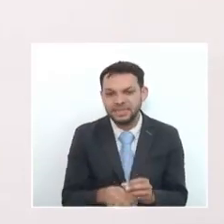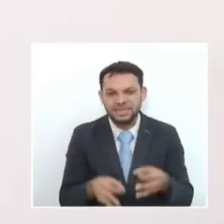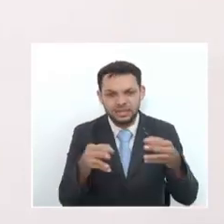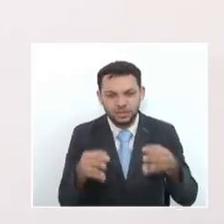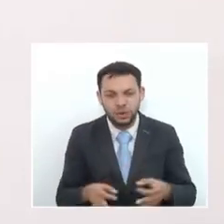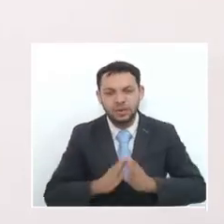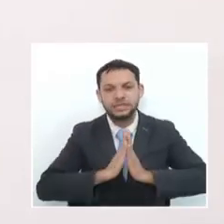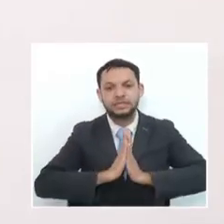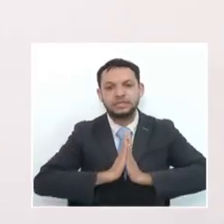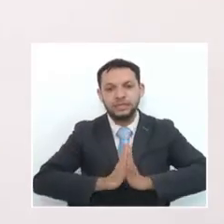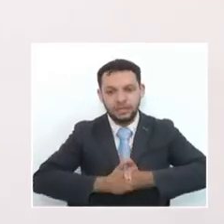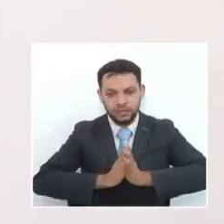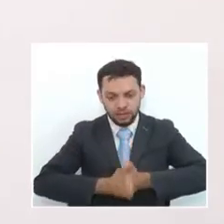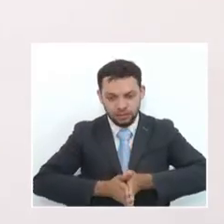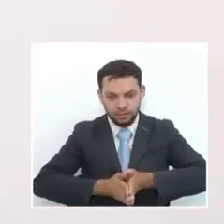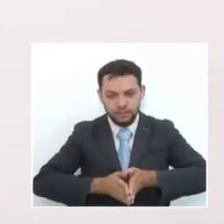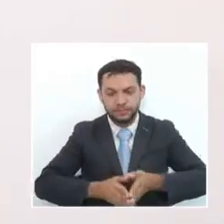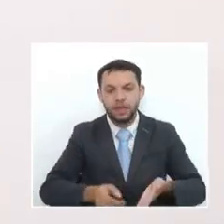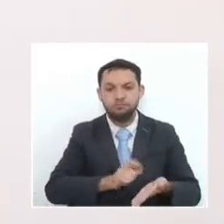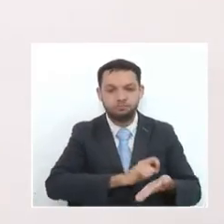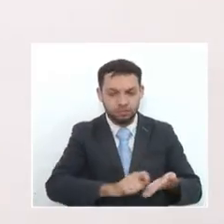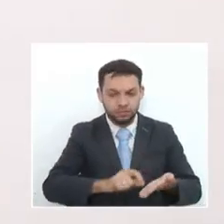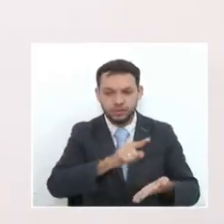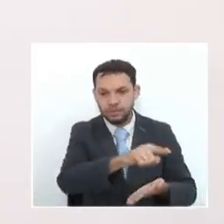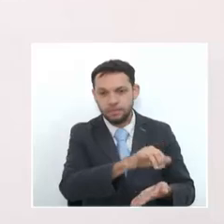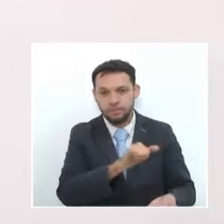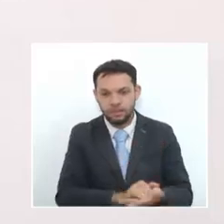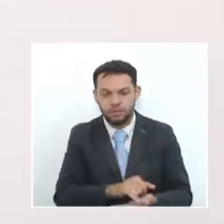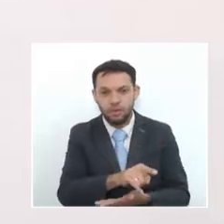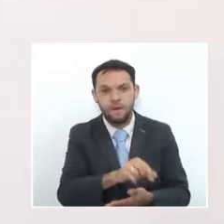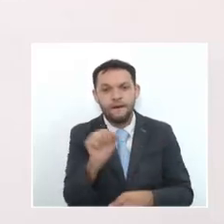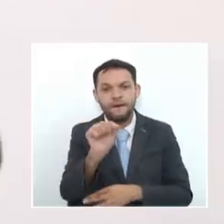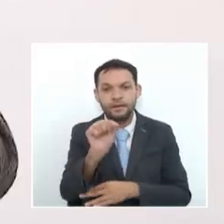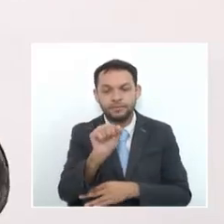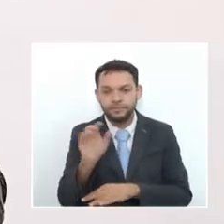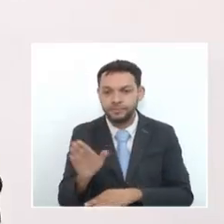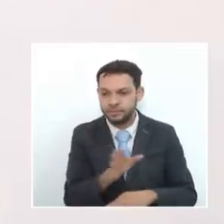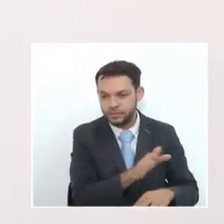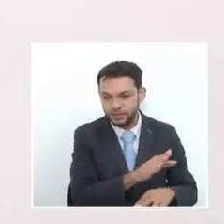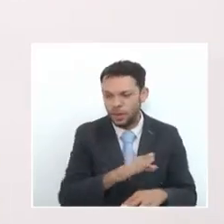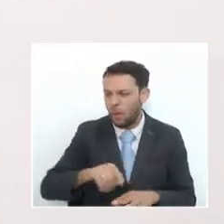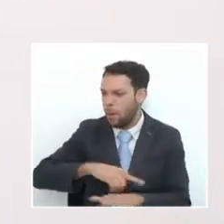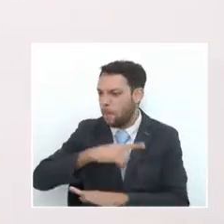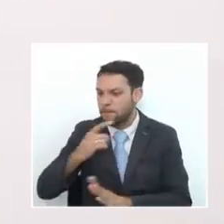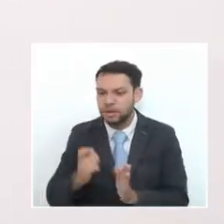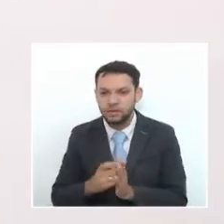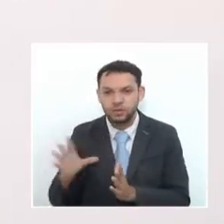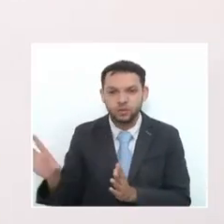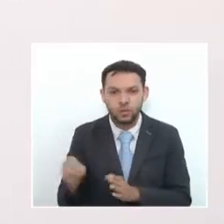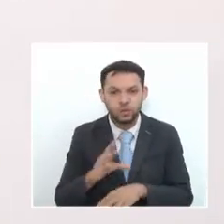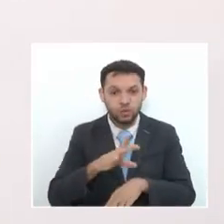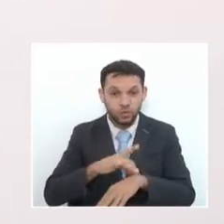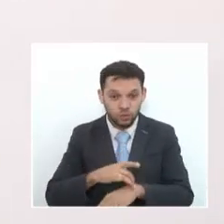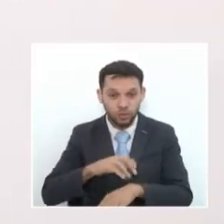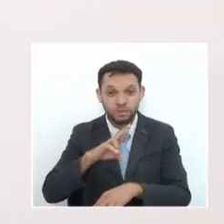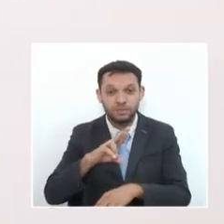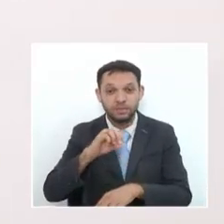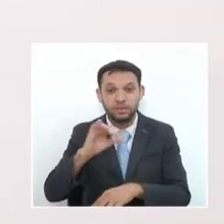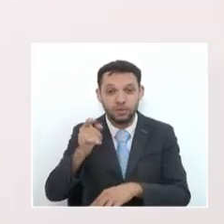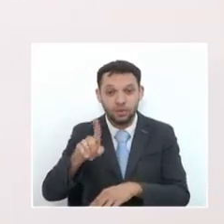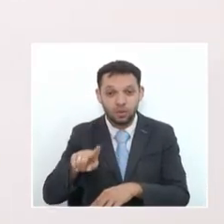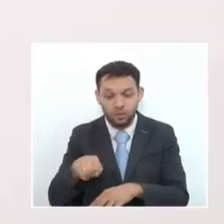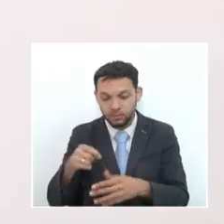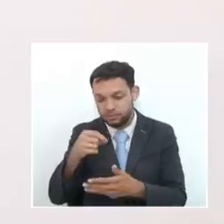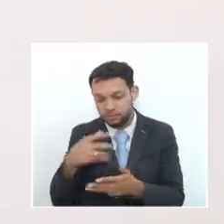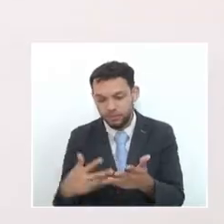lo más importante es que los productos Dr. Rojas tendrán desde el primero hasta el último todos el 30% de descuento. Le va a tocar